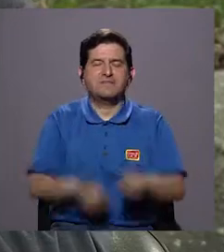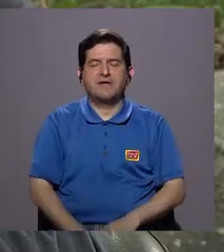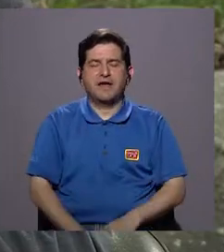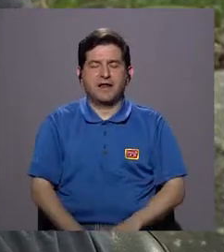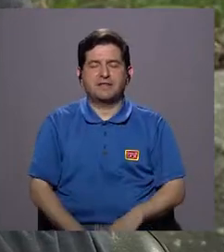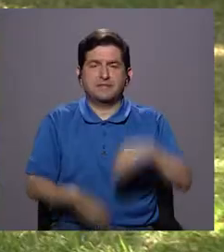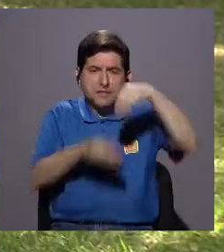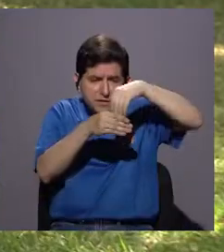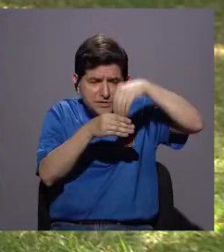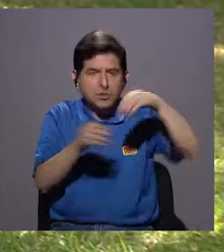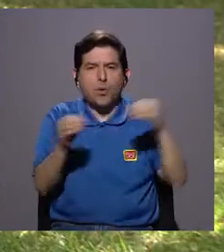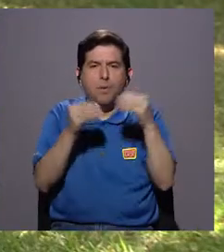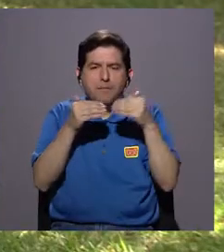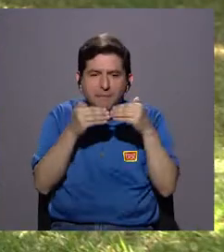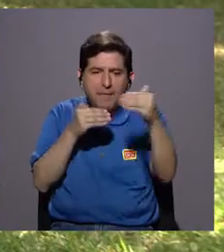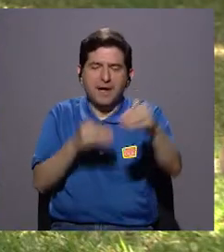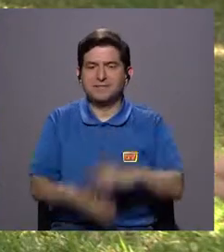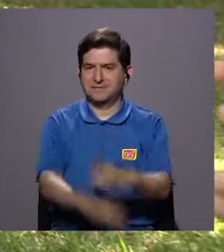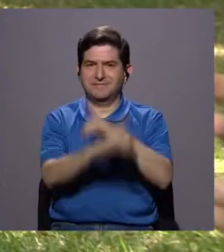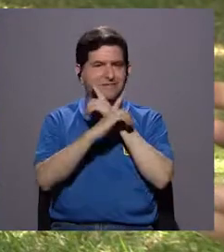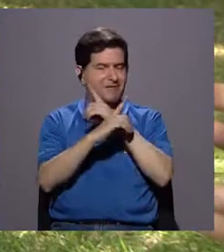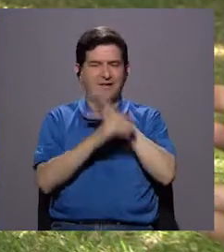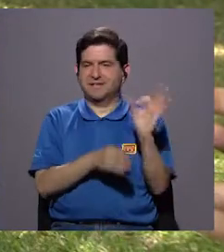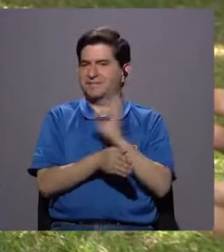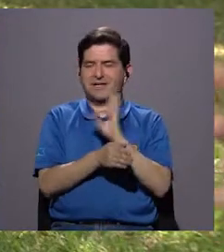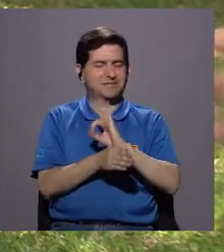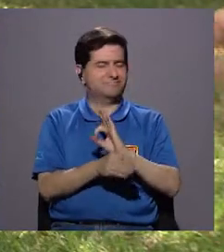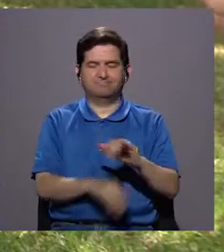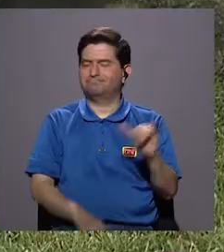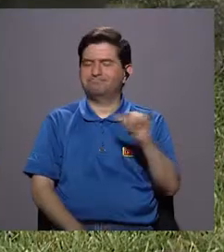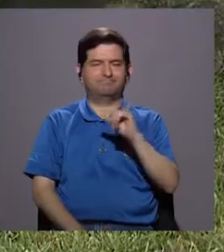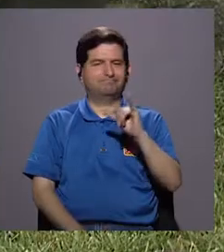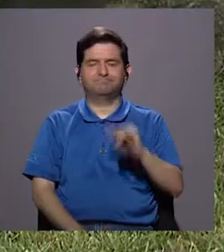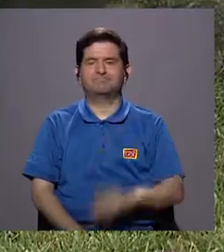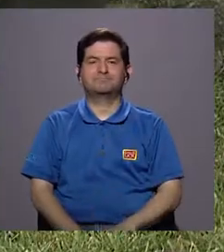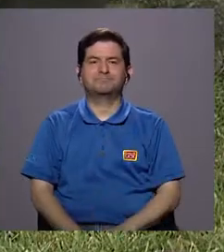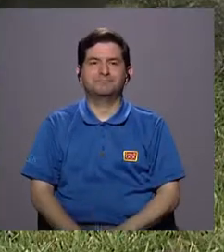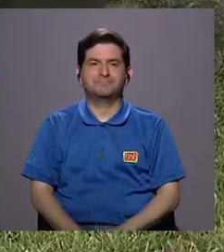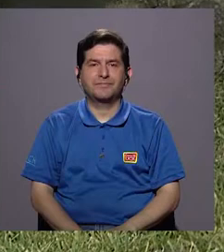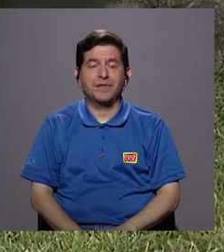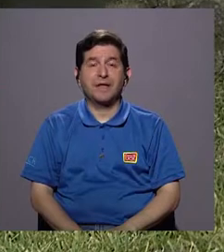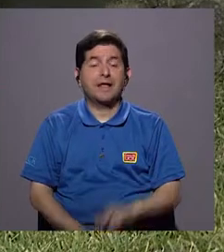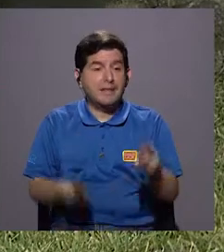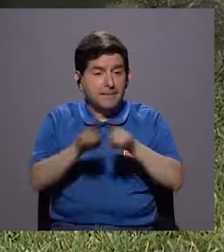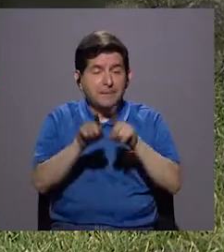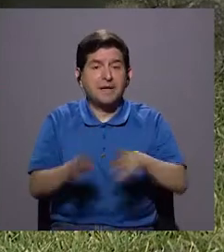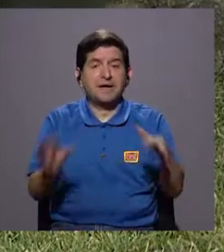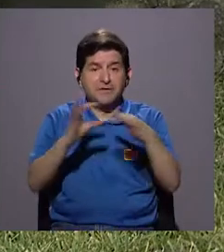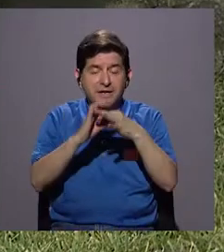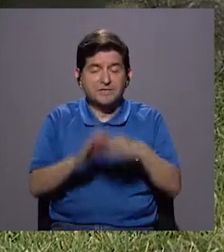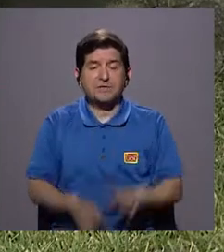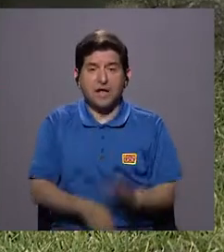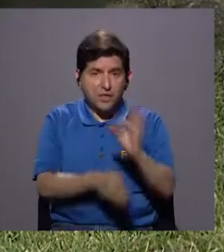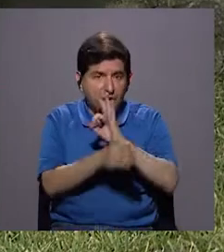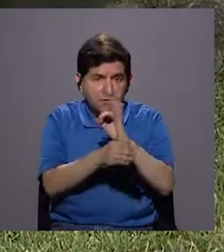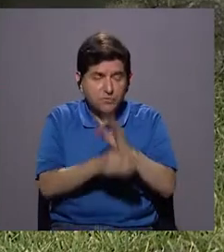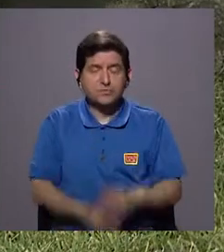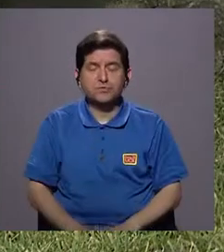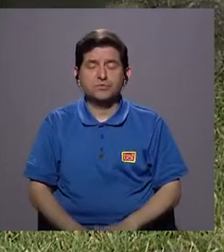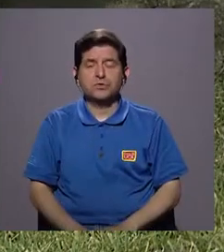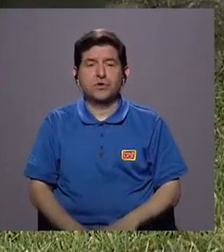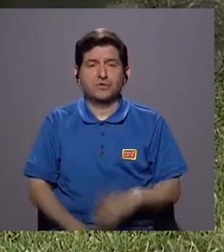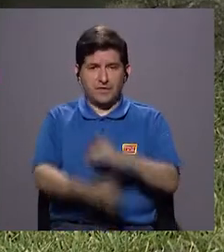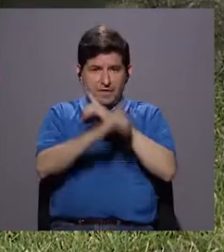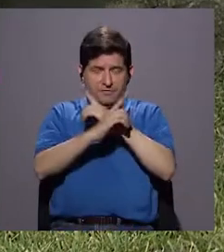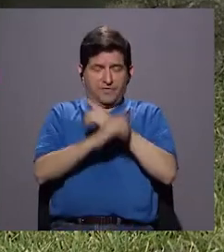que usar dosis más prolongadas porque las defensas no funcionan de la misma forma. Con respecto a las defensas también tienen un mecanismo de supervisión